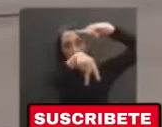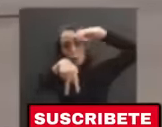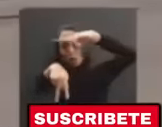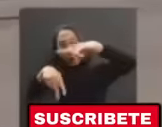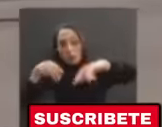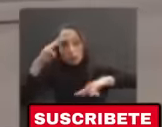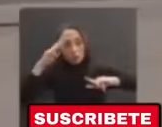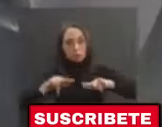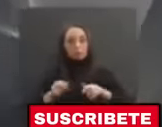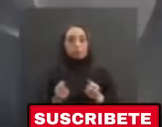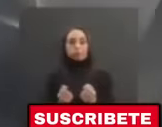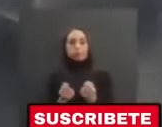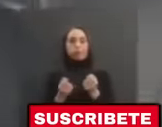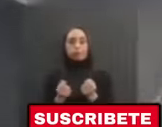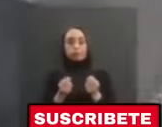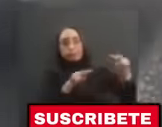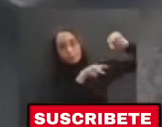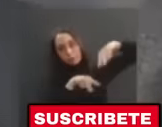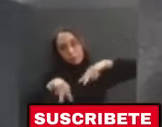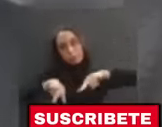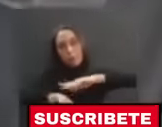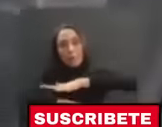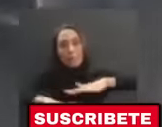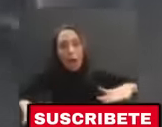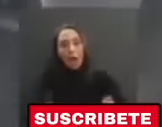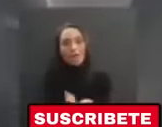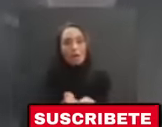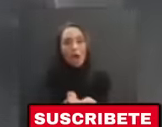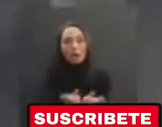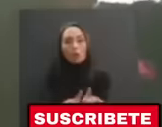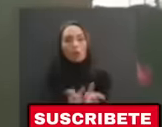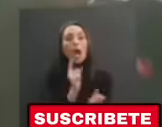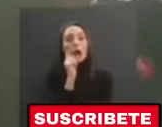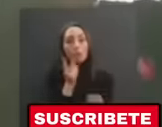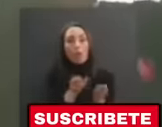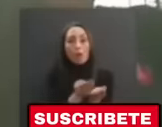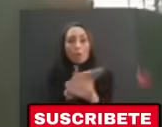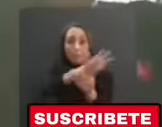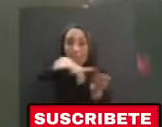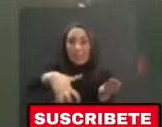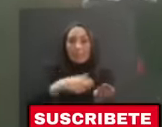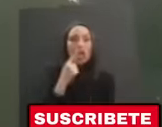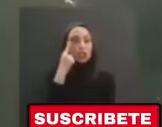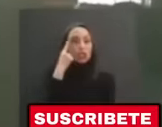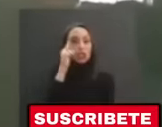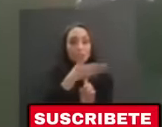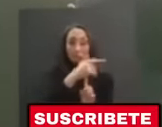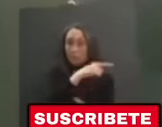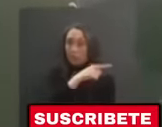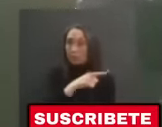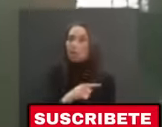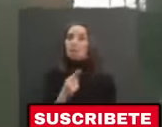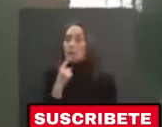Escuadrón de Exploración Aeromarítima en la fiscalización de ambos barcos pesqueros. Vamos a descender cuando yo le